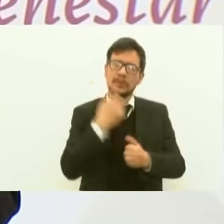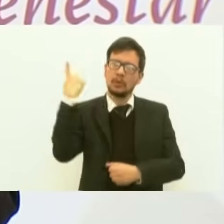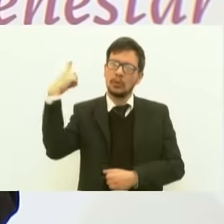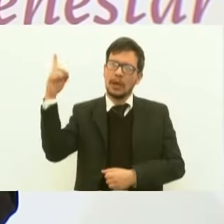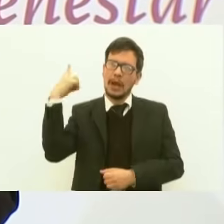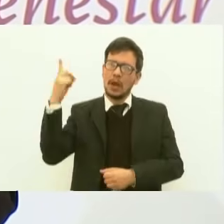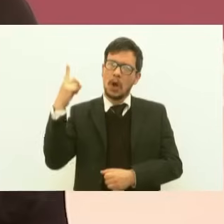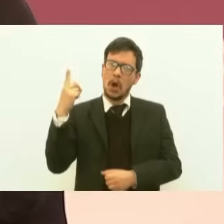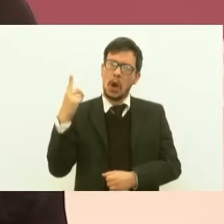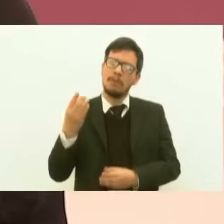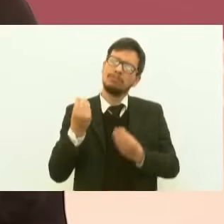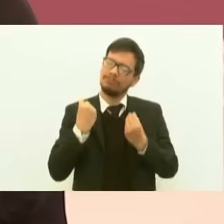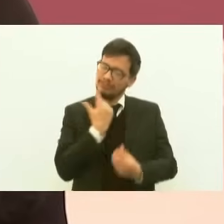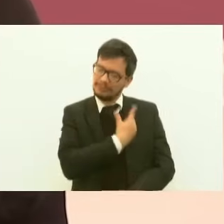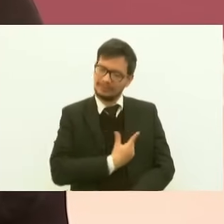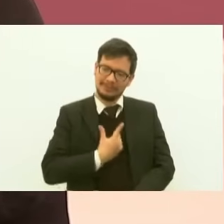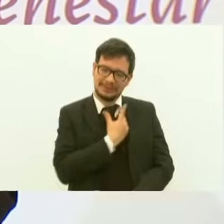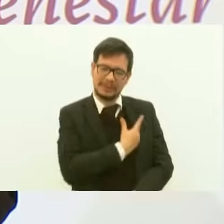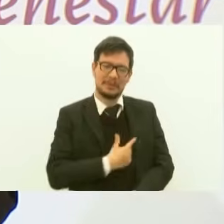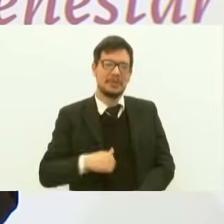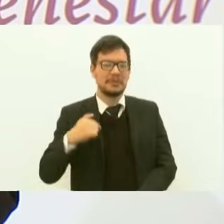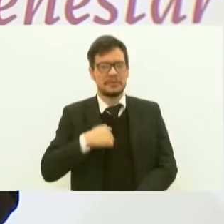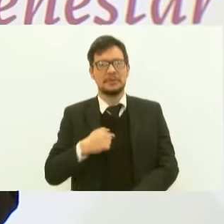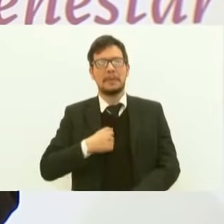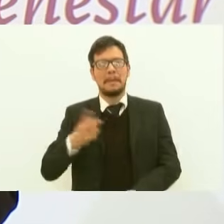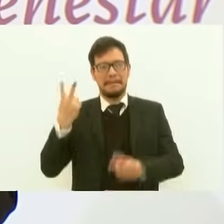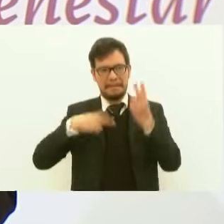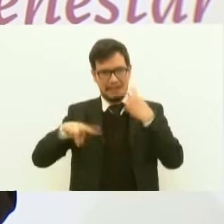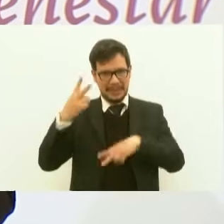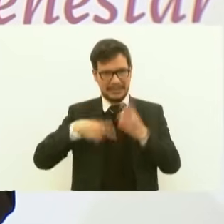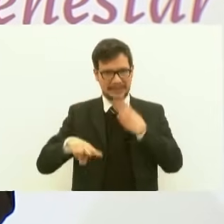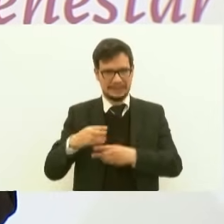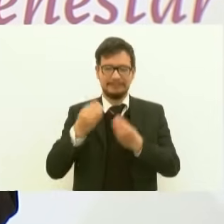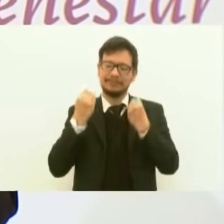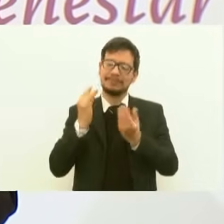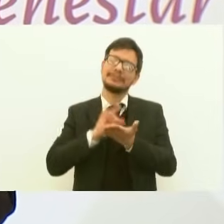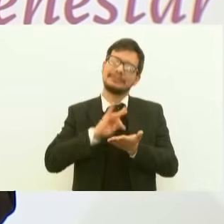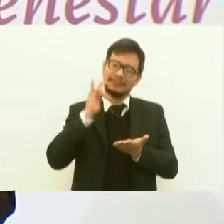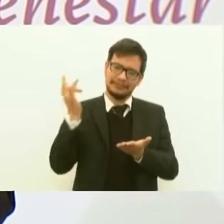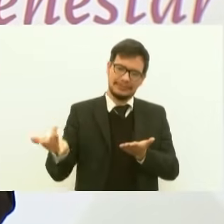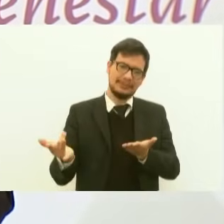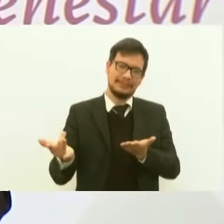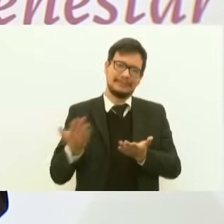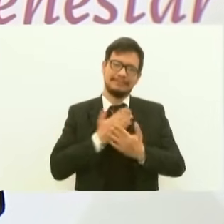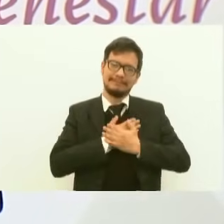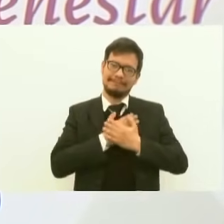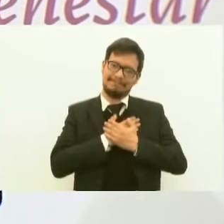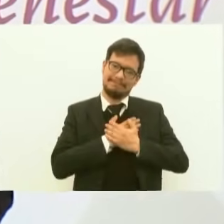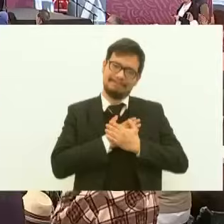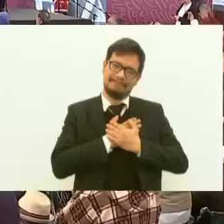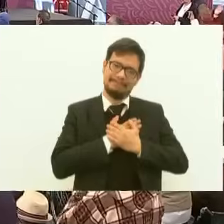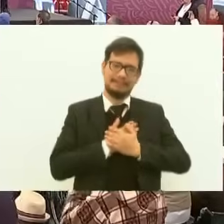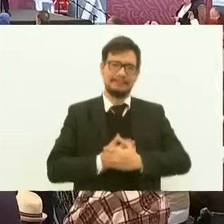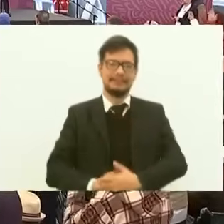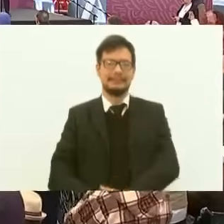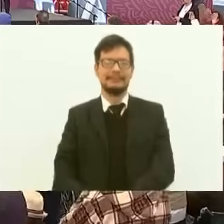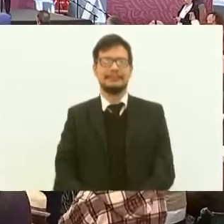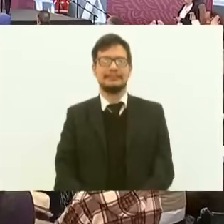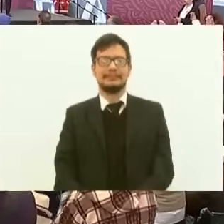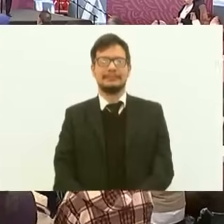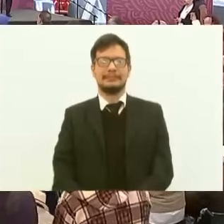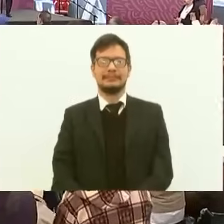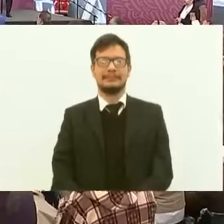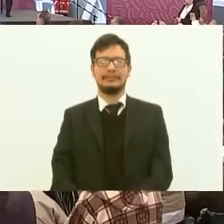repito, aquí con ustedes. Muchas gracias. Muchas gracias de todo corazón.